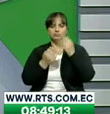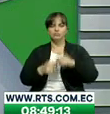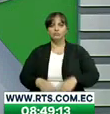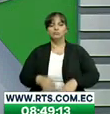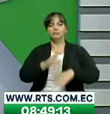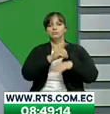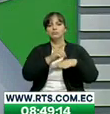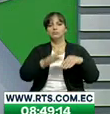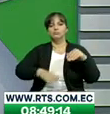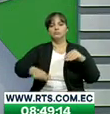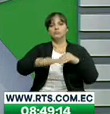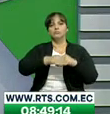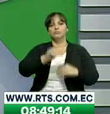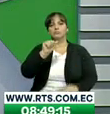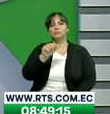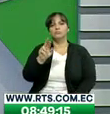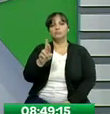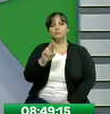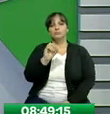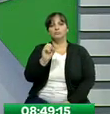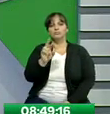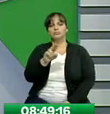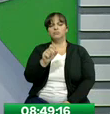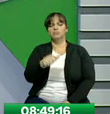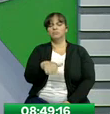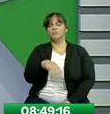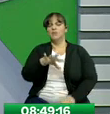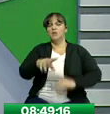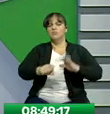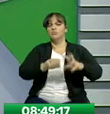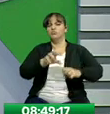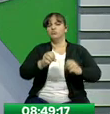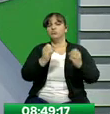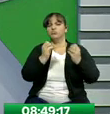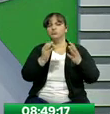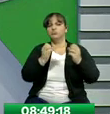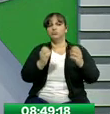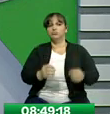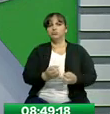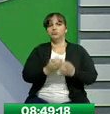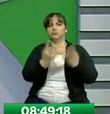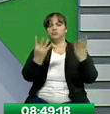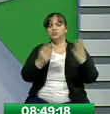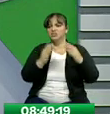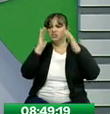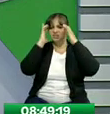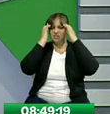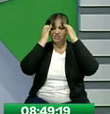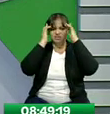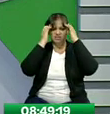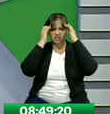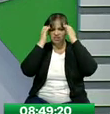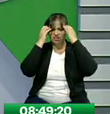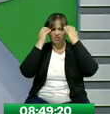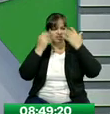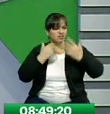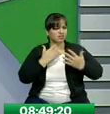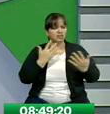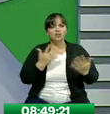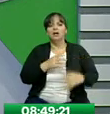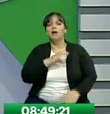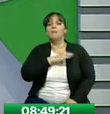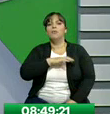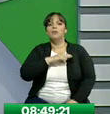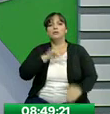en daule debido a los últimos robos registrados también allí en la zona por su parte la policía nacional y la fiscalía se